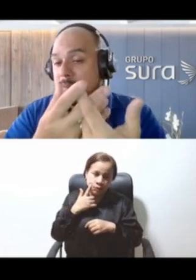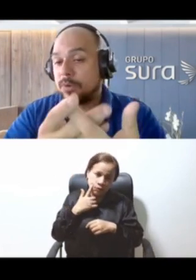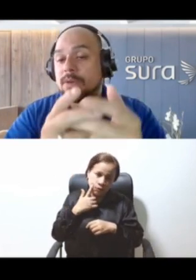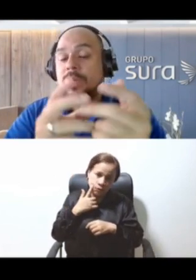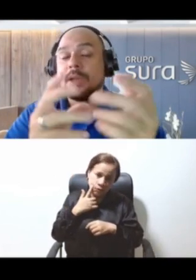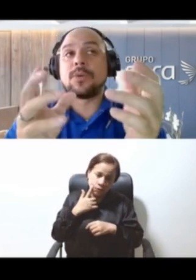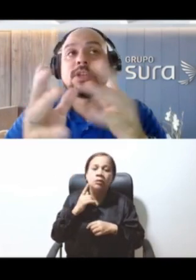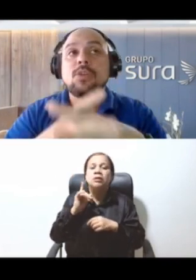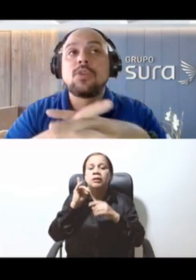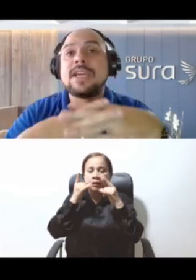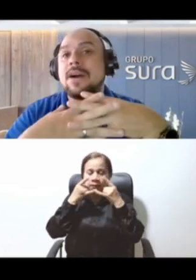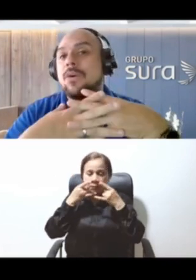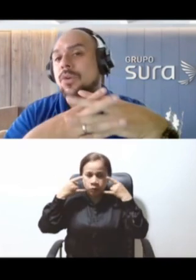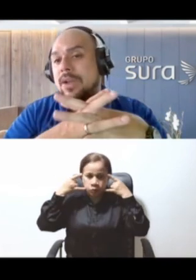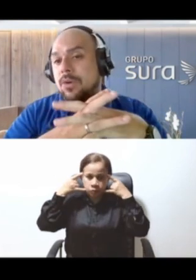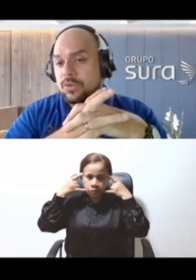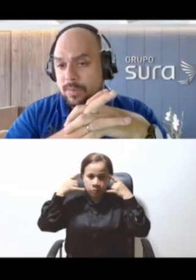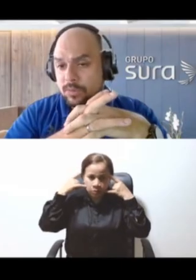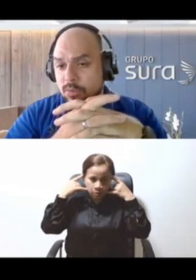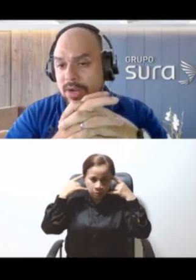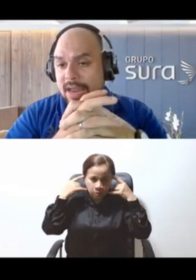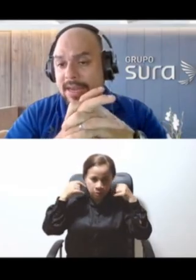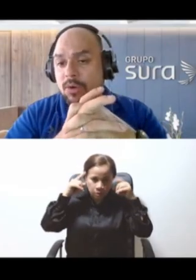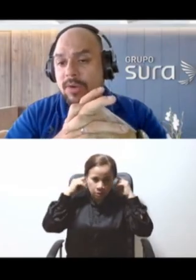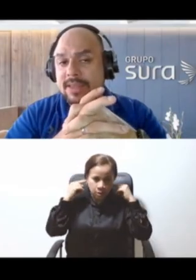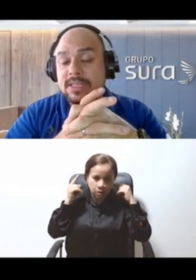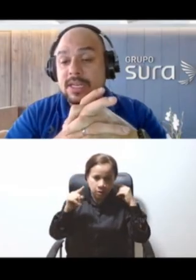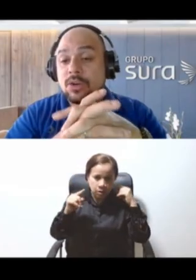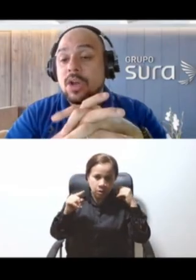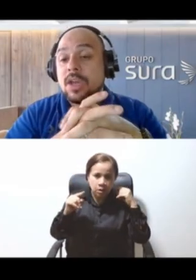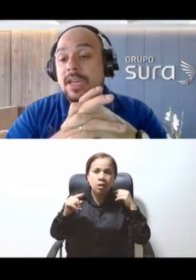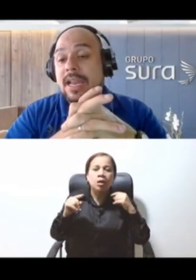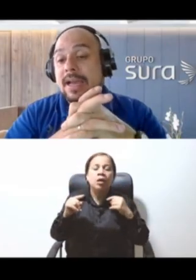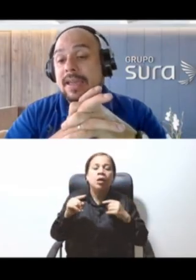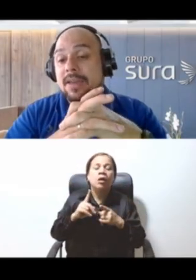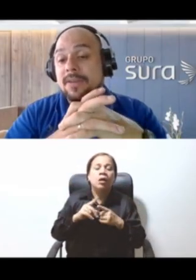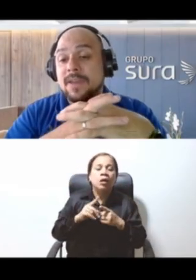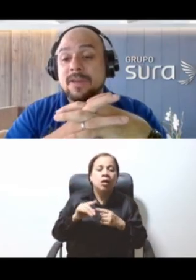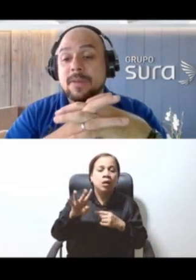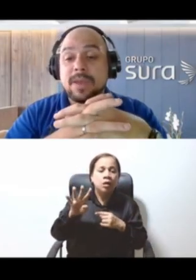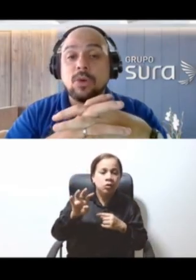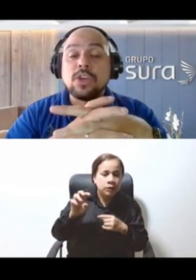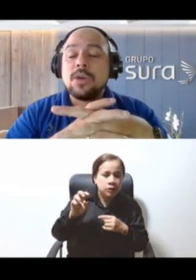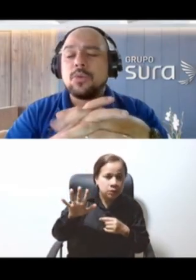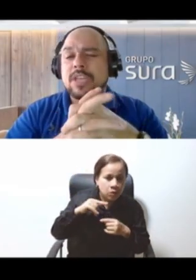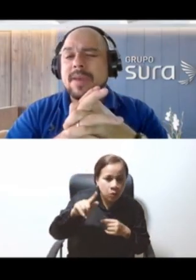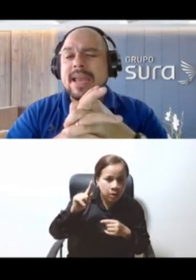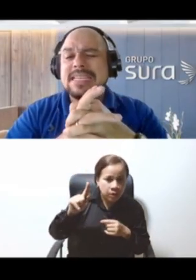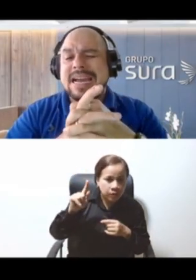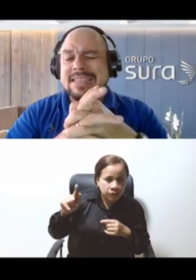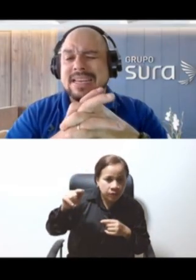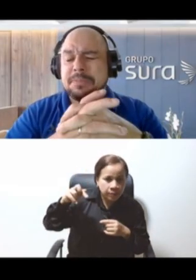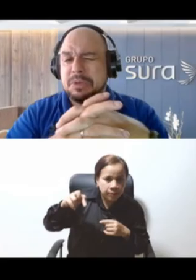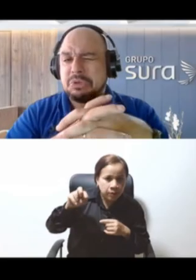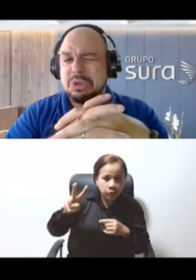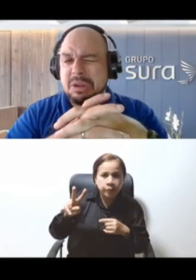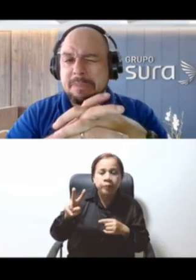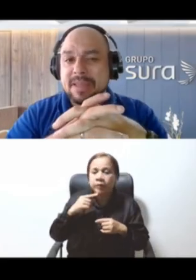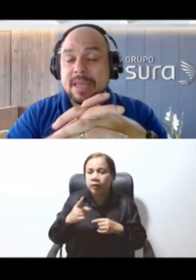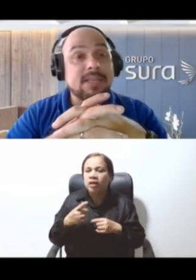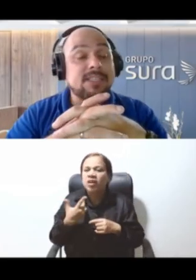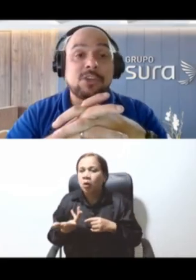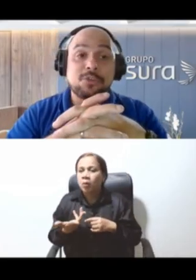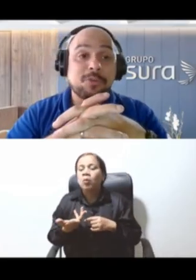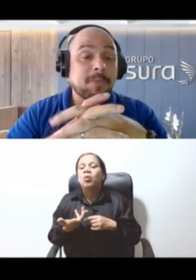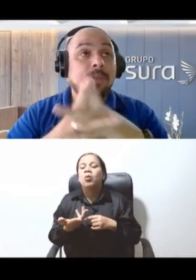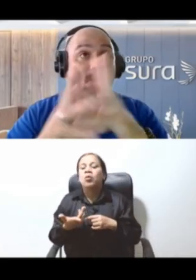es la mascarilla posquirúrgica o lo que conocíamos como la N95 y la FFP2. Ustedes me van a decir, Andrés, pero eso no